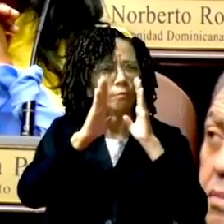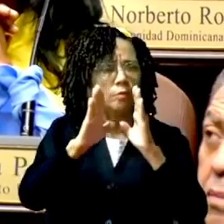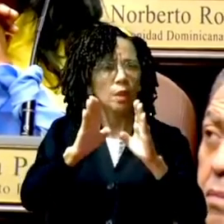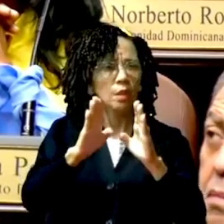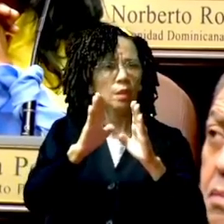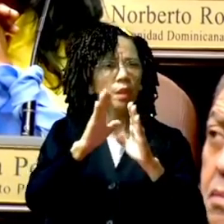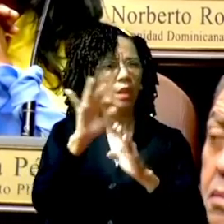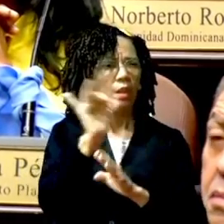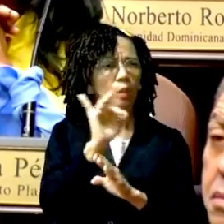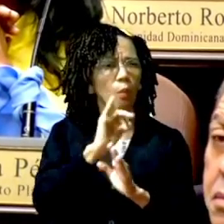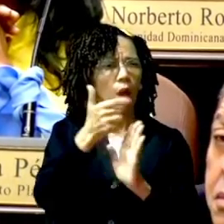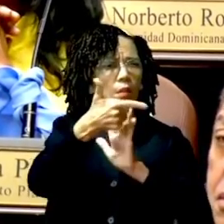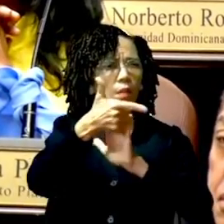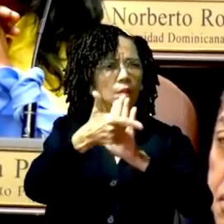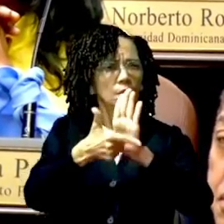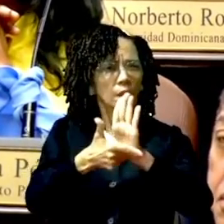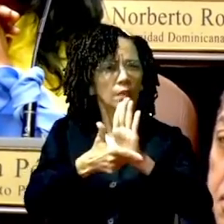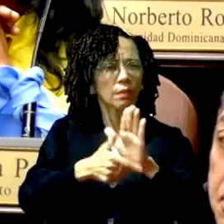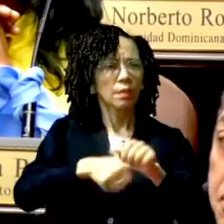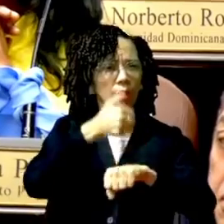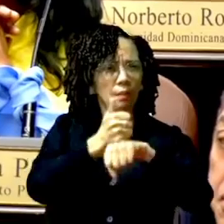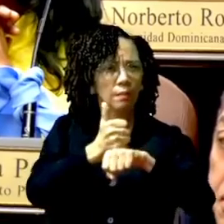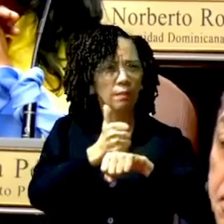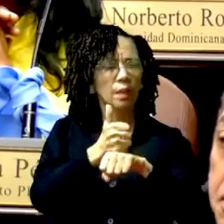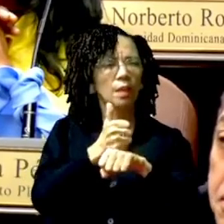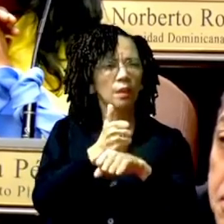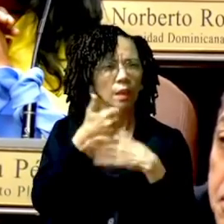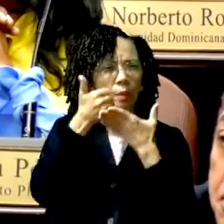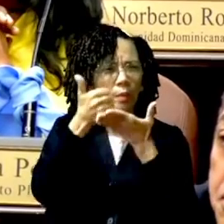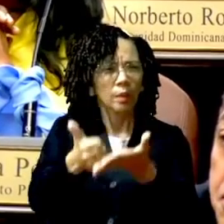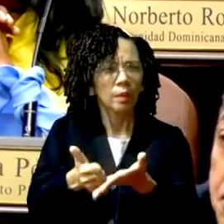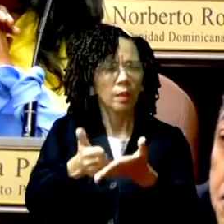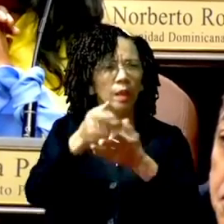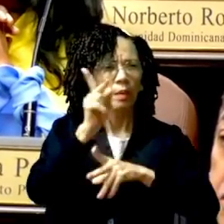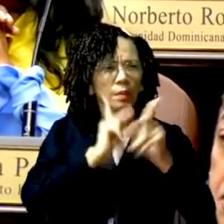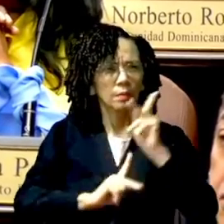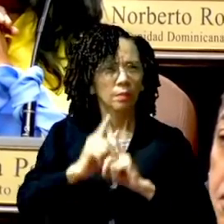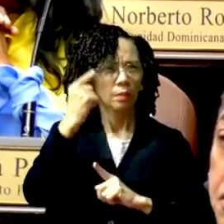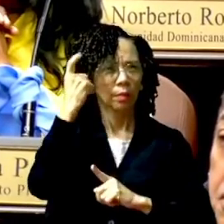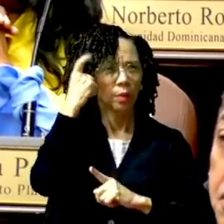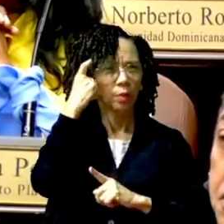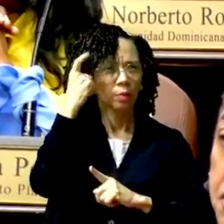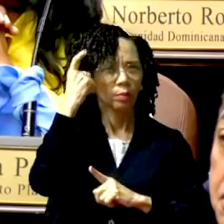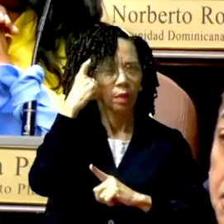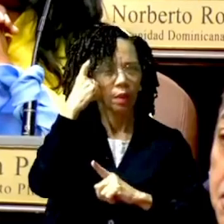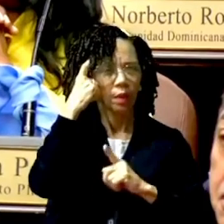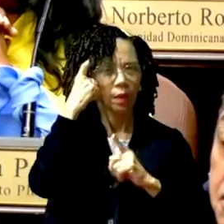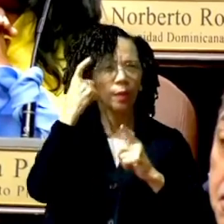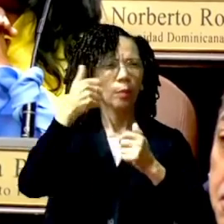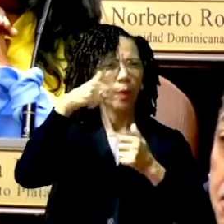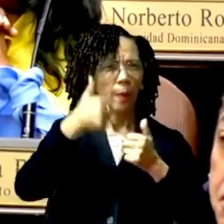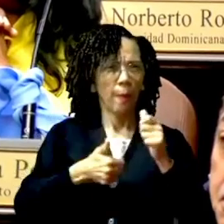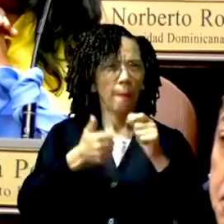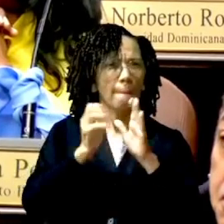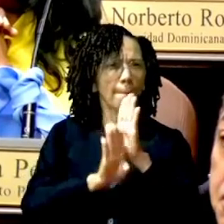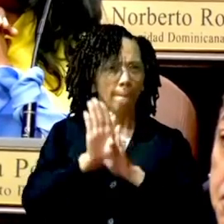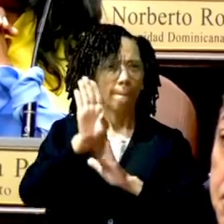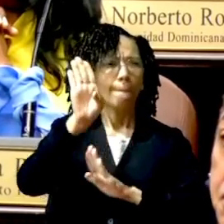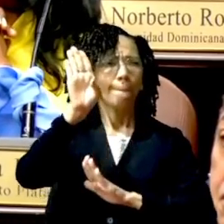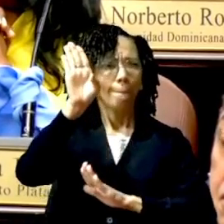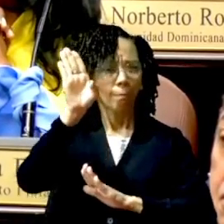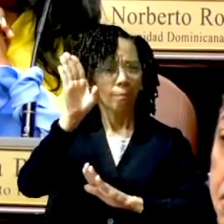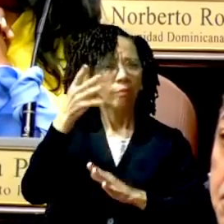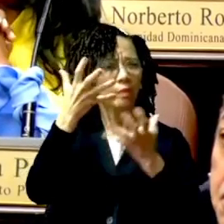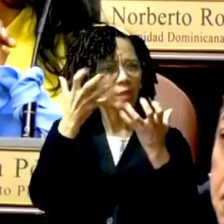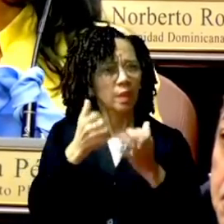Salud Mental para vivir en una sociedad con menos violencia y mayor bienestar.